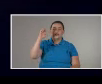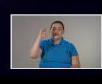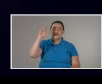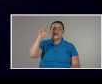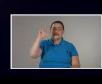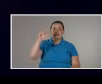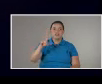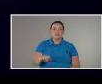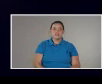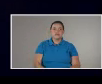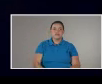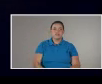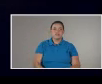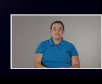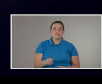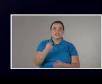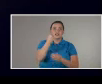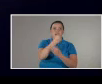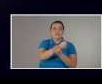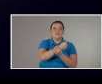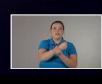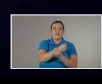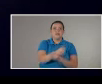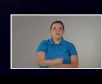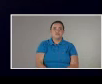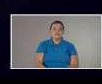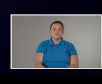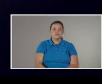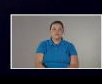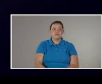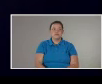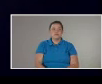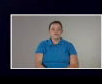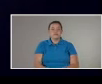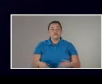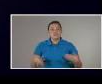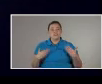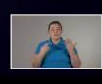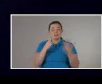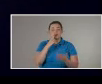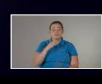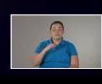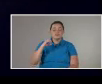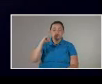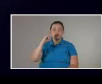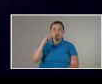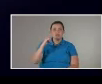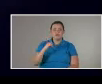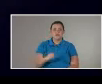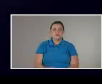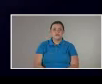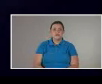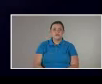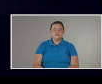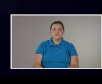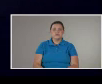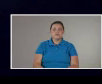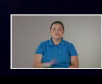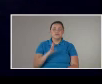esposa, Sara. El tener que entregar a un hijo que al final era él, lo tuvo que